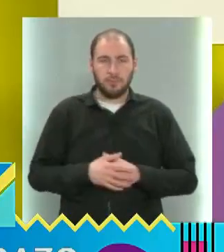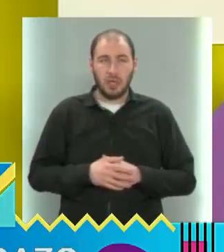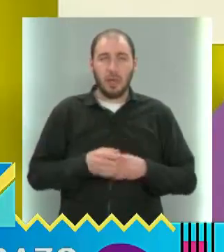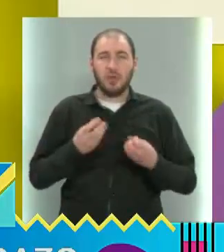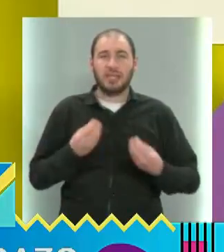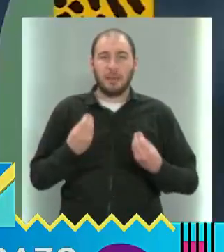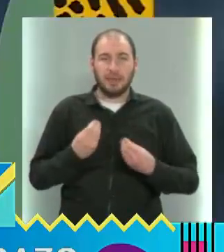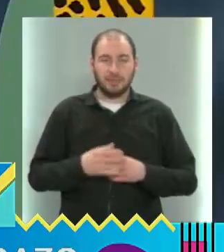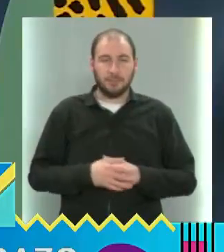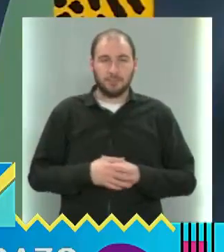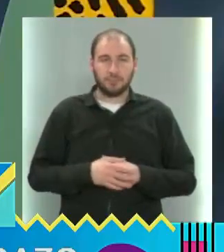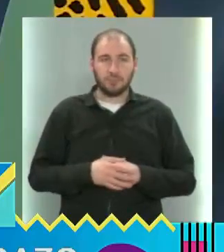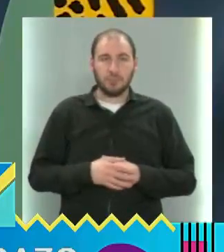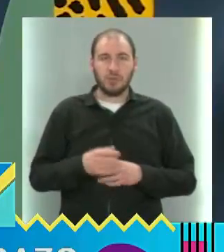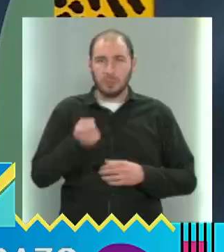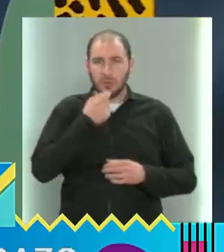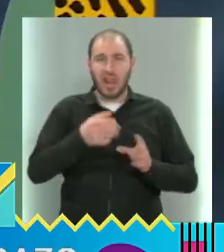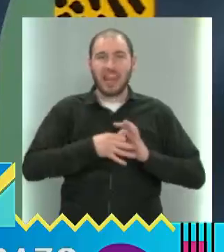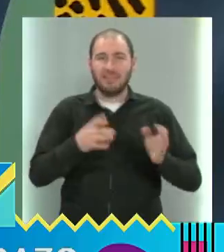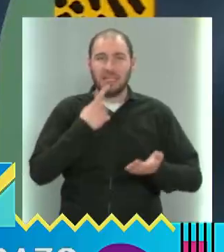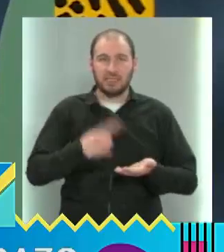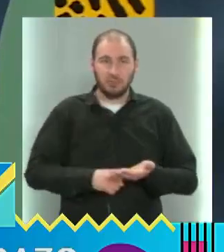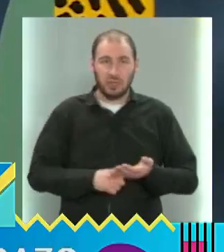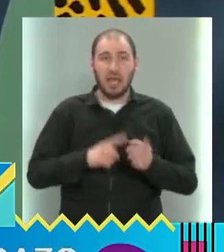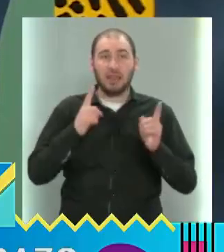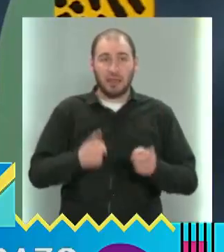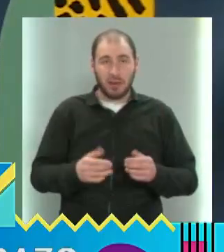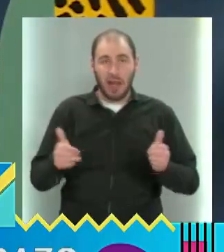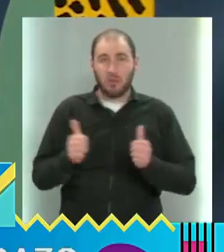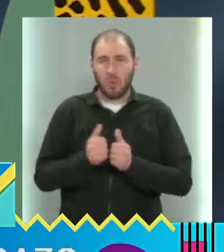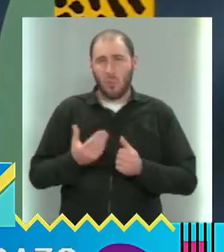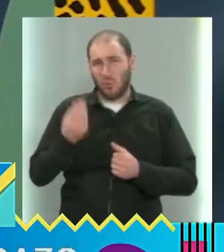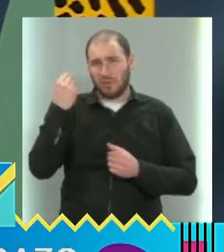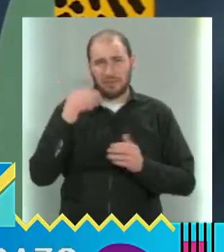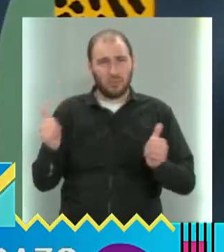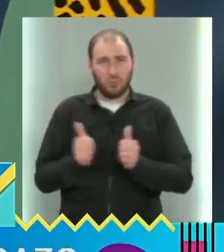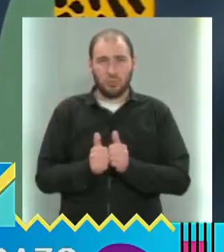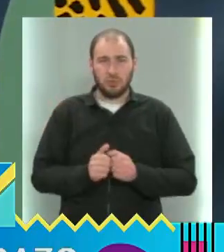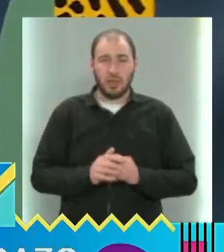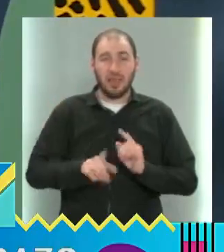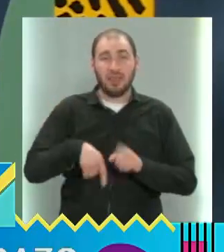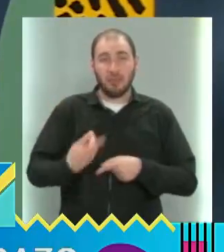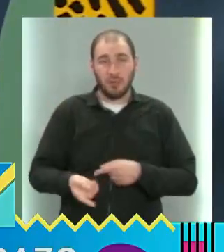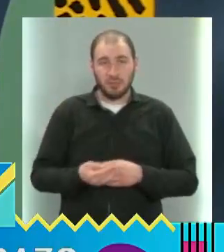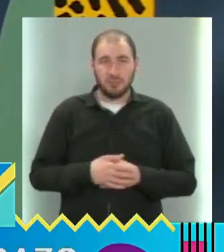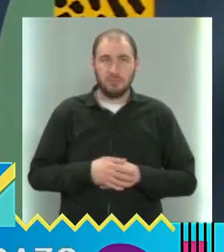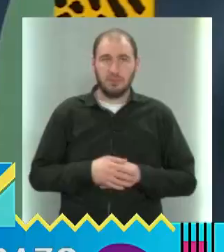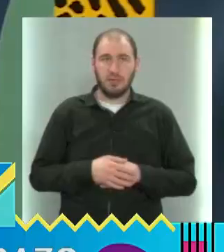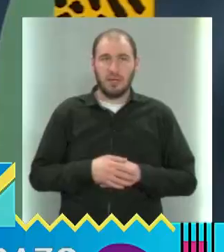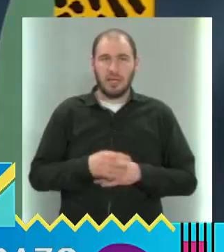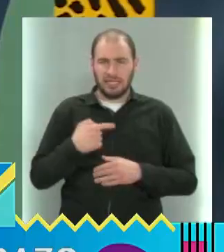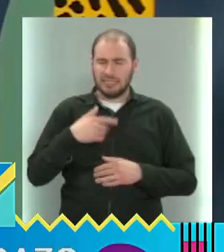Porque ¿qué pasa? Si libremente toma esa decisión, que también hemos acompañado en muchos casos, y después